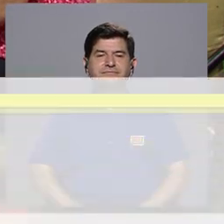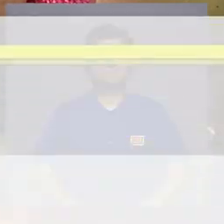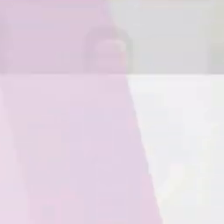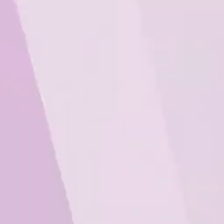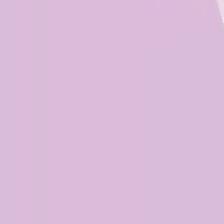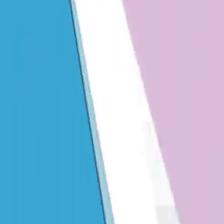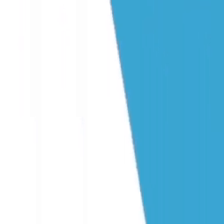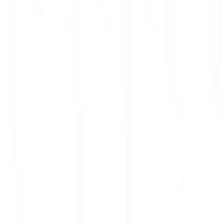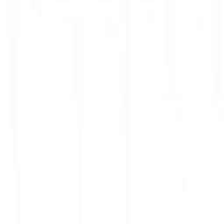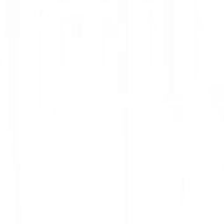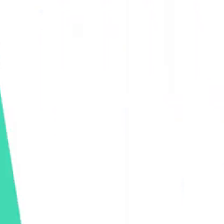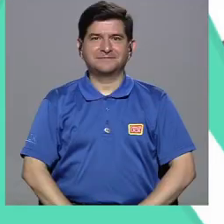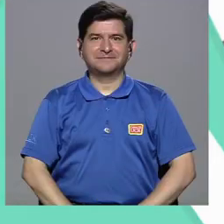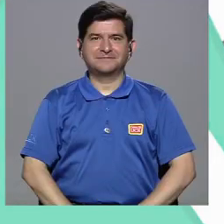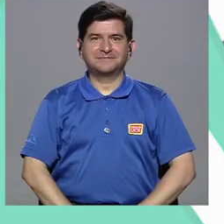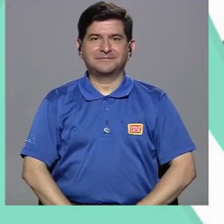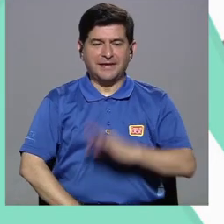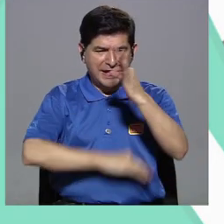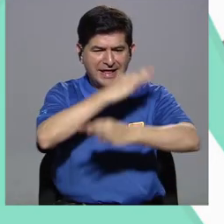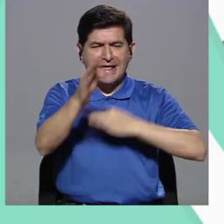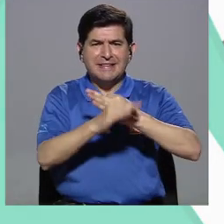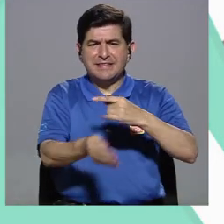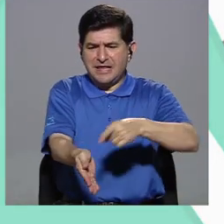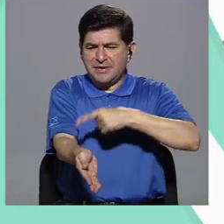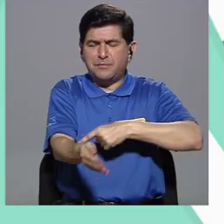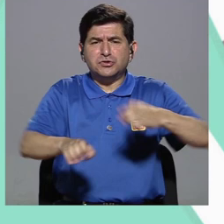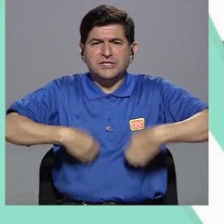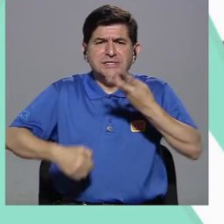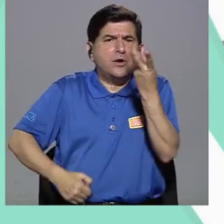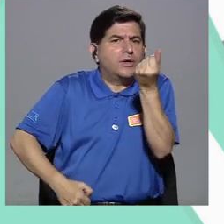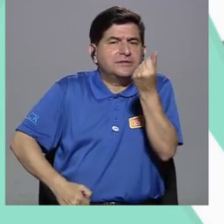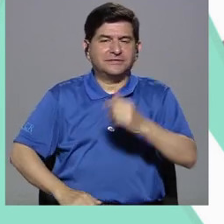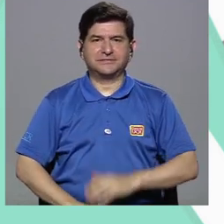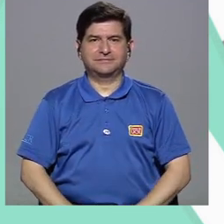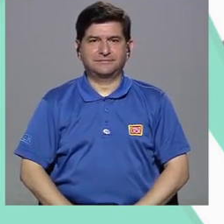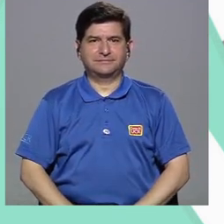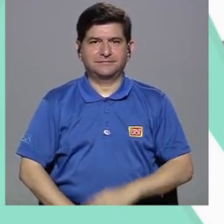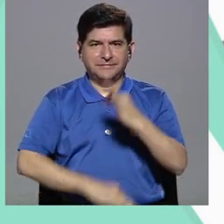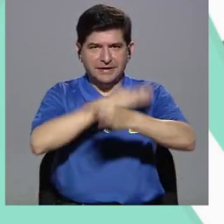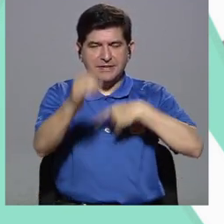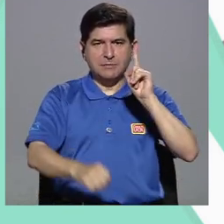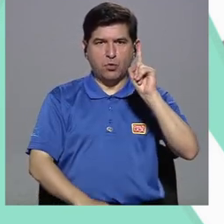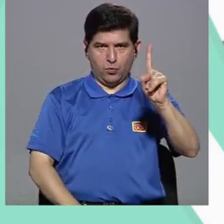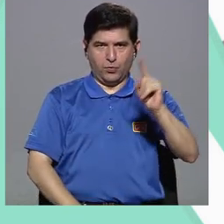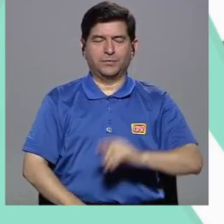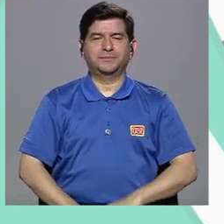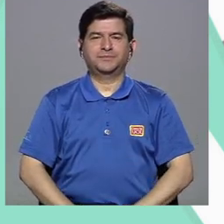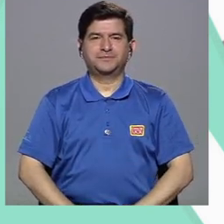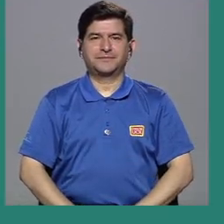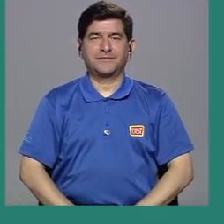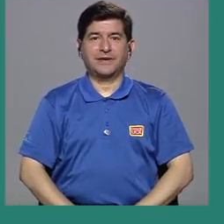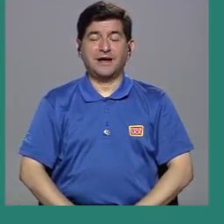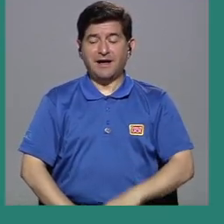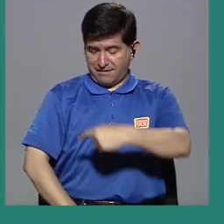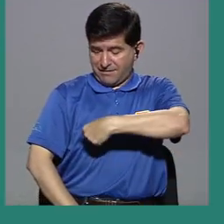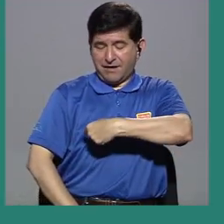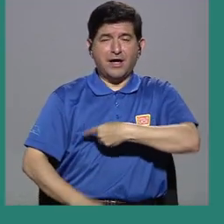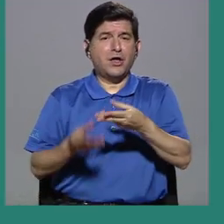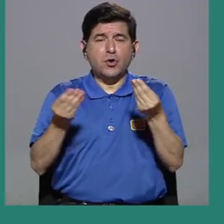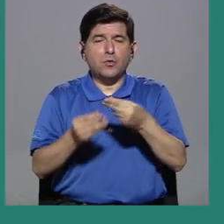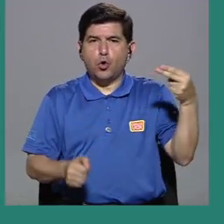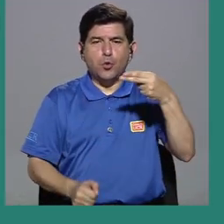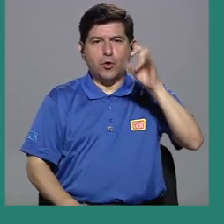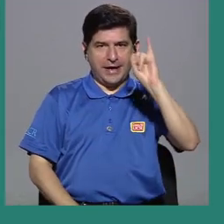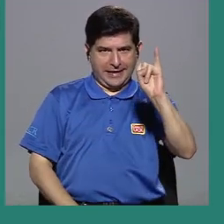pausa cuáles tipos de diabetes existen diabetes tipo 1 es cuando el